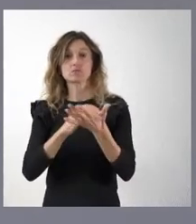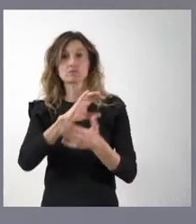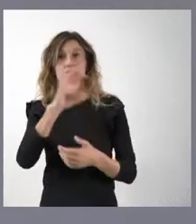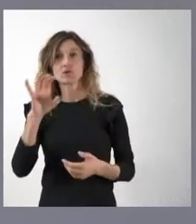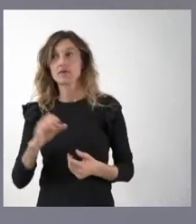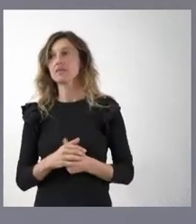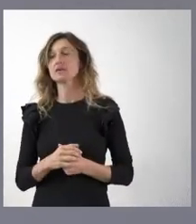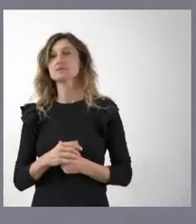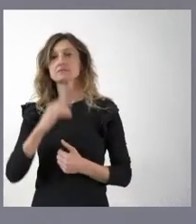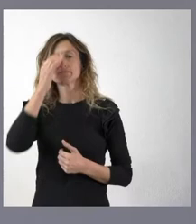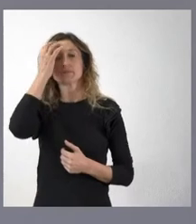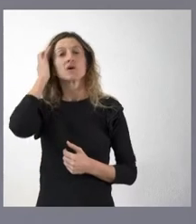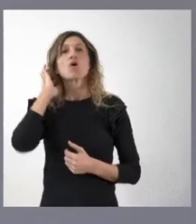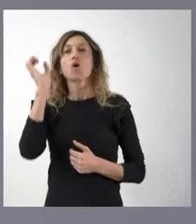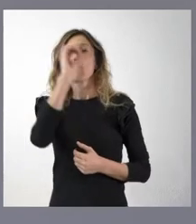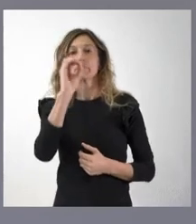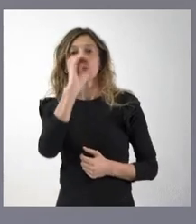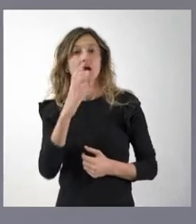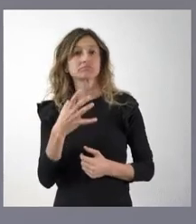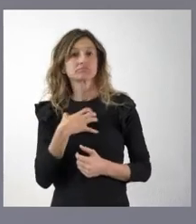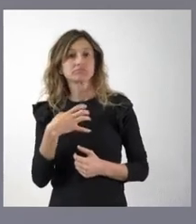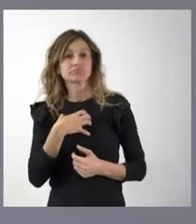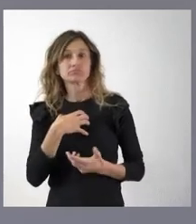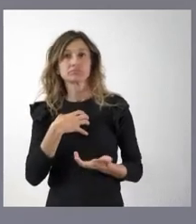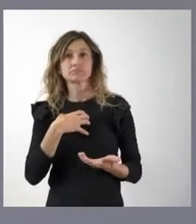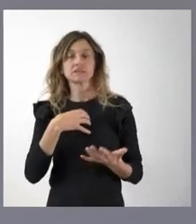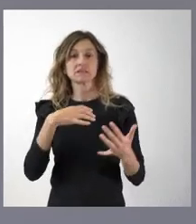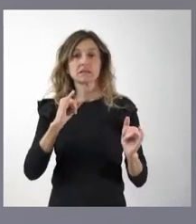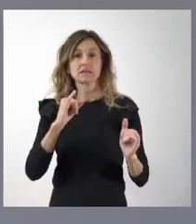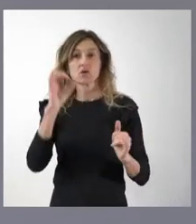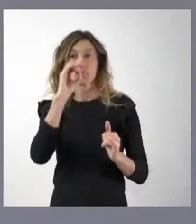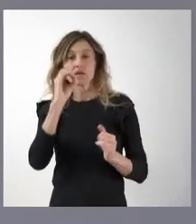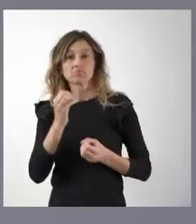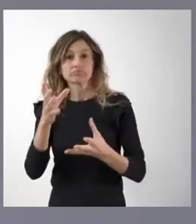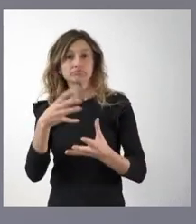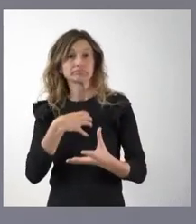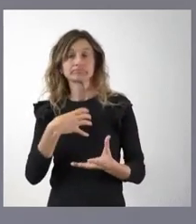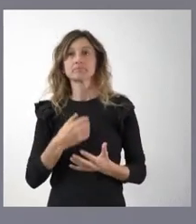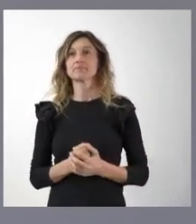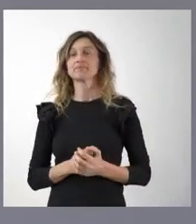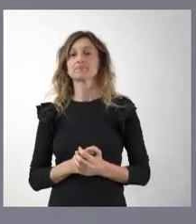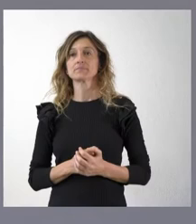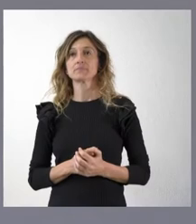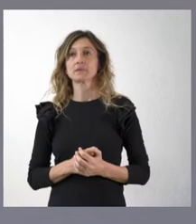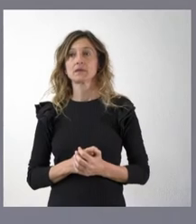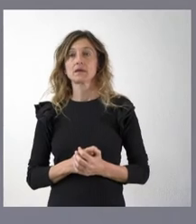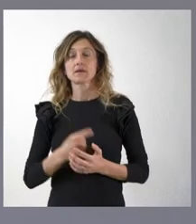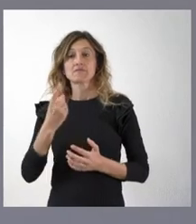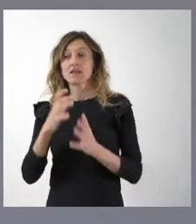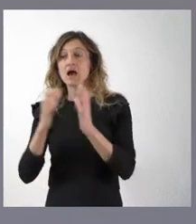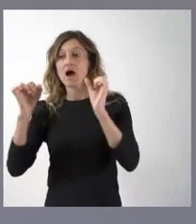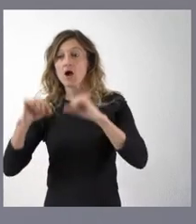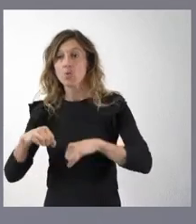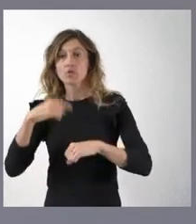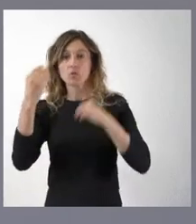tampoco opinar ni a planteado Cuál es nuestra opinión al respecto no cuando se produzca el acuerdo pues lo valoremos